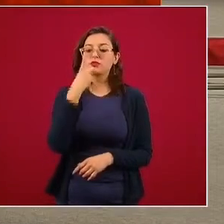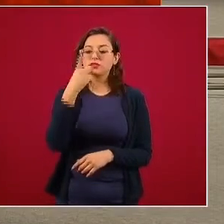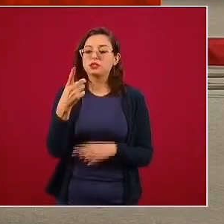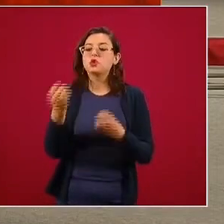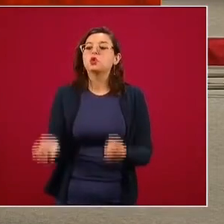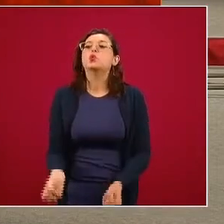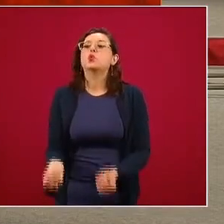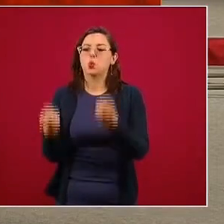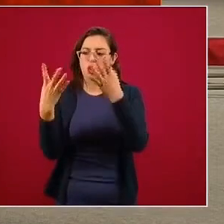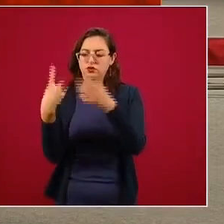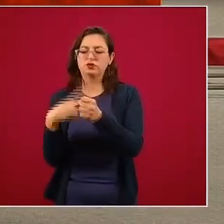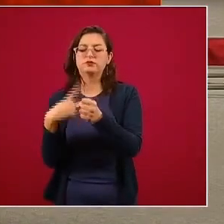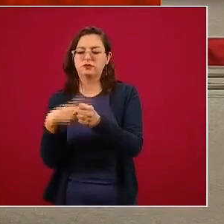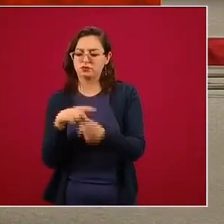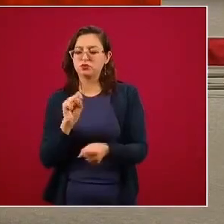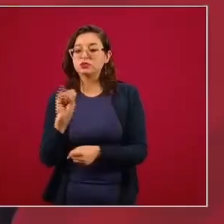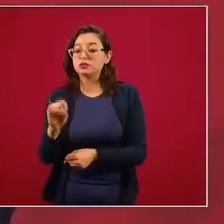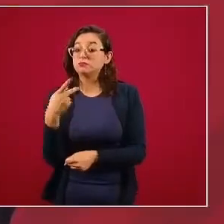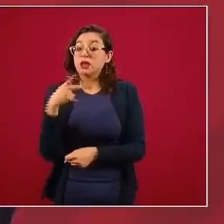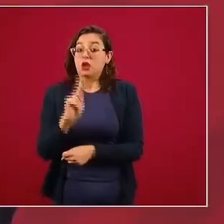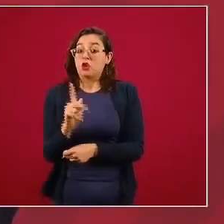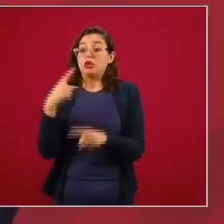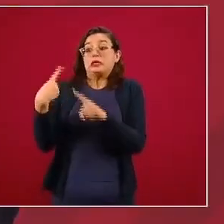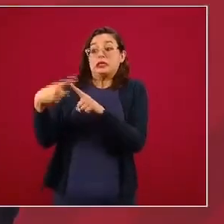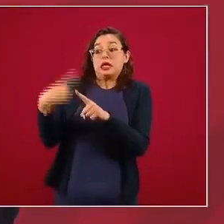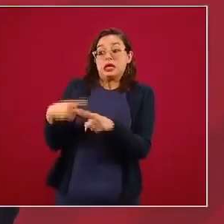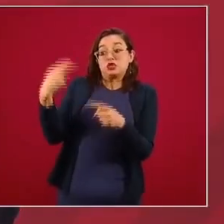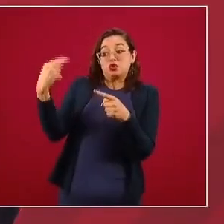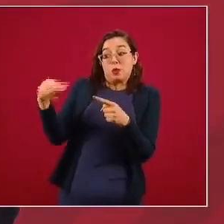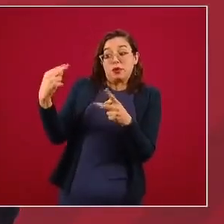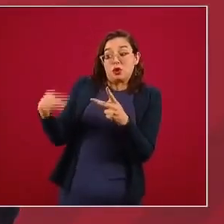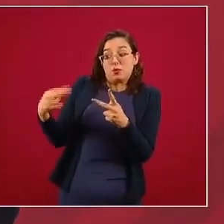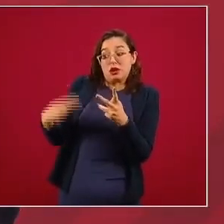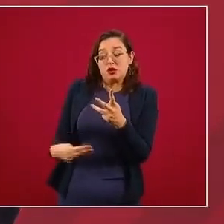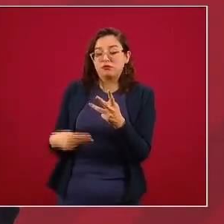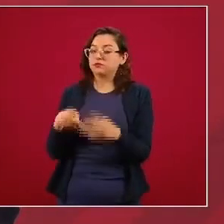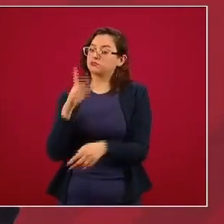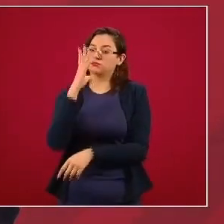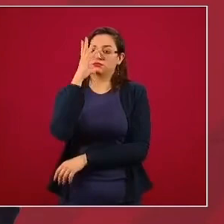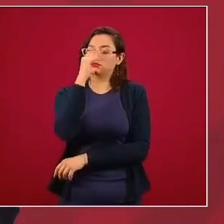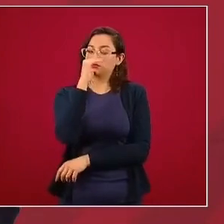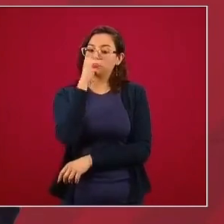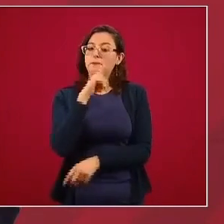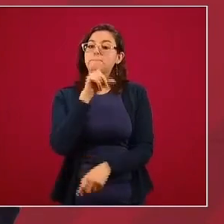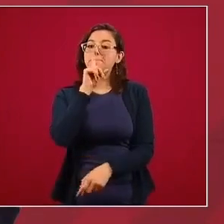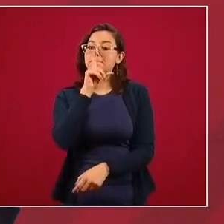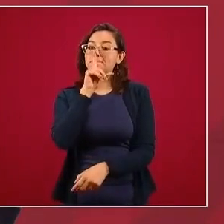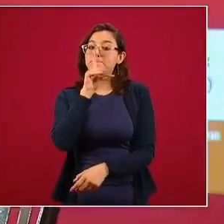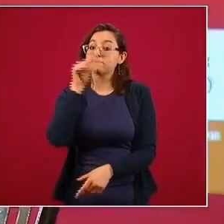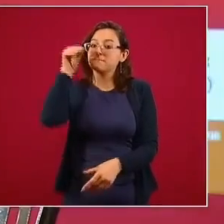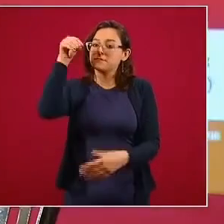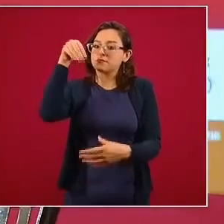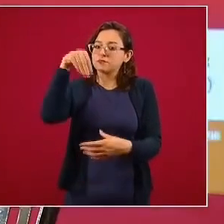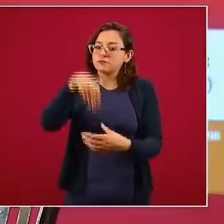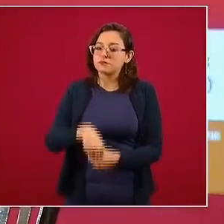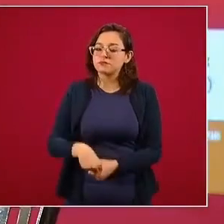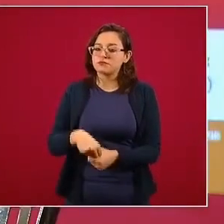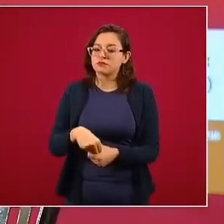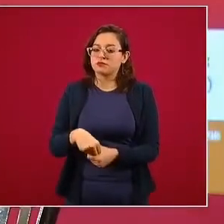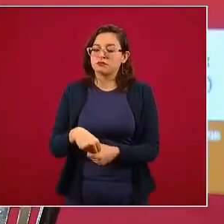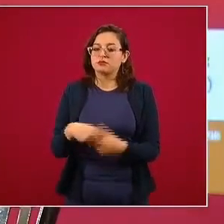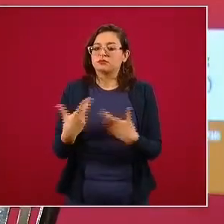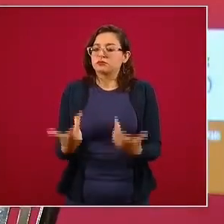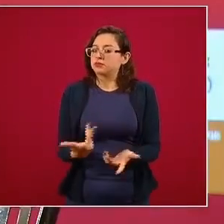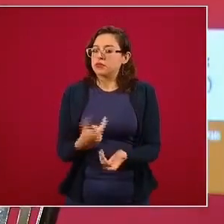lo volvemos a aclarar. La identidad de las personas que son sujetas a un estudio epidemiológico es sagrada, tan sagrada como es